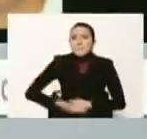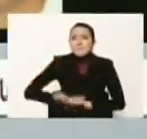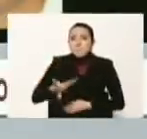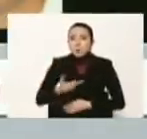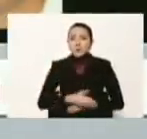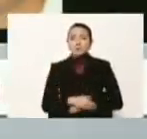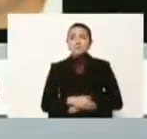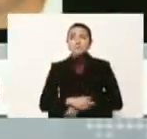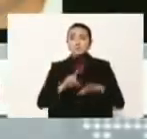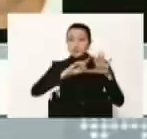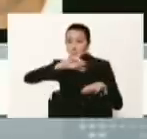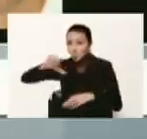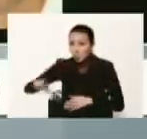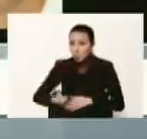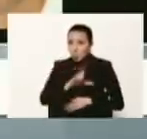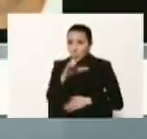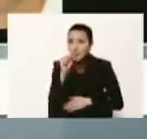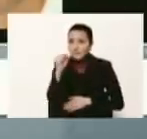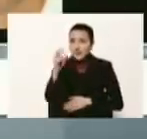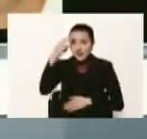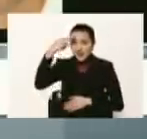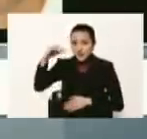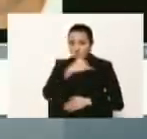6 de julio, magnicidio en Haití,